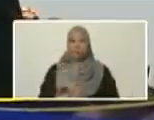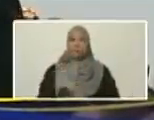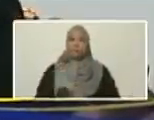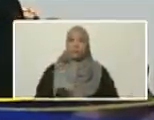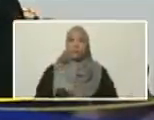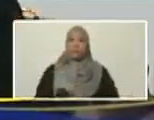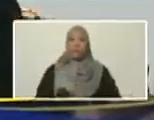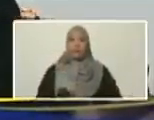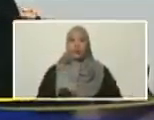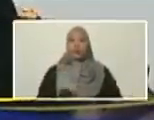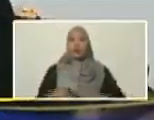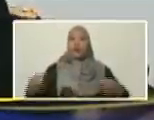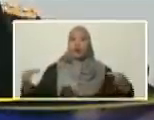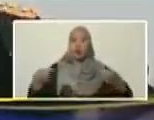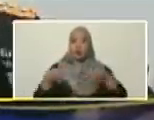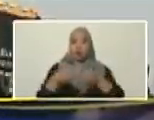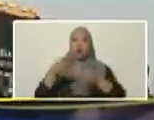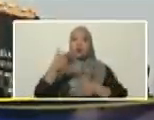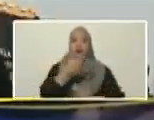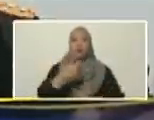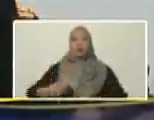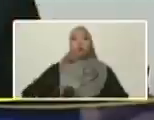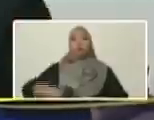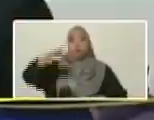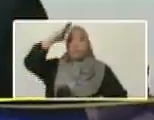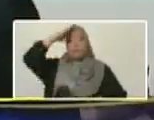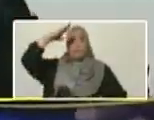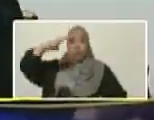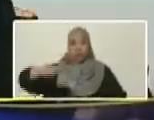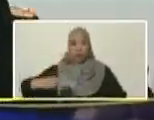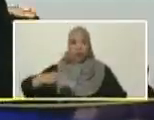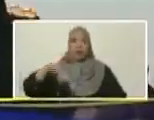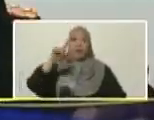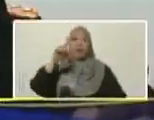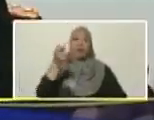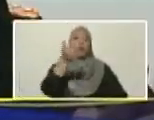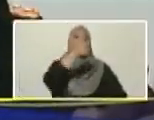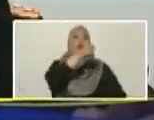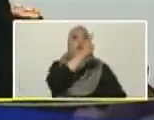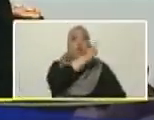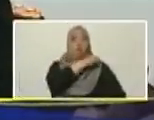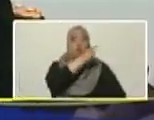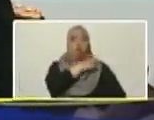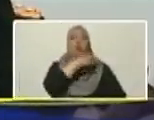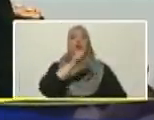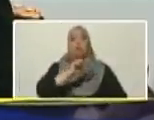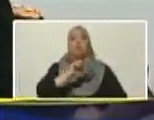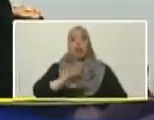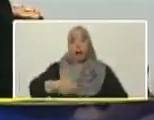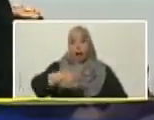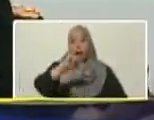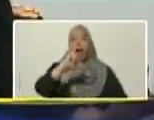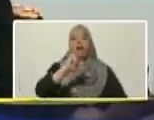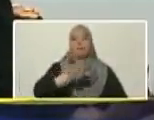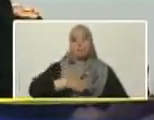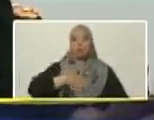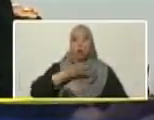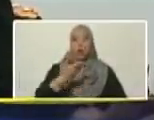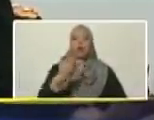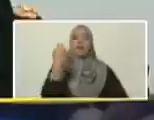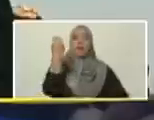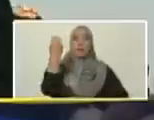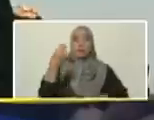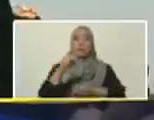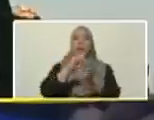de Venezuela y comandante en jefe de la Fuerza Armada Nacional Bolivariana, autorizo el ascenso a general de división